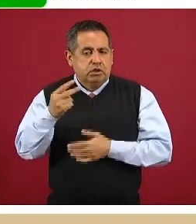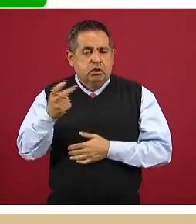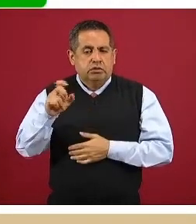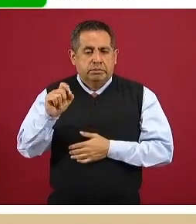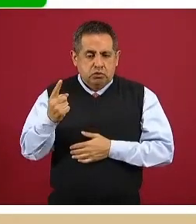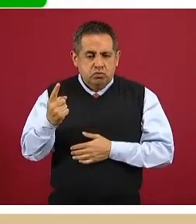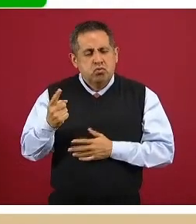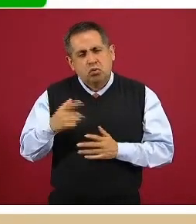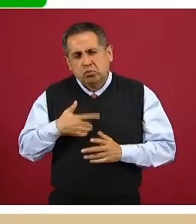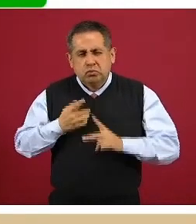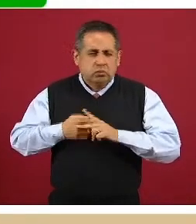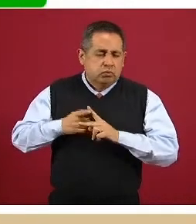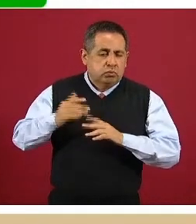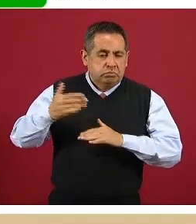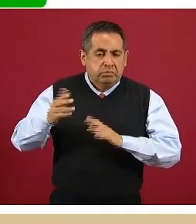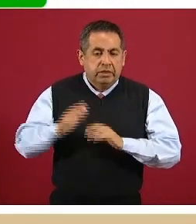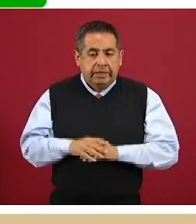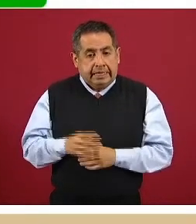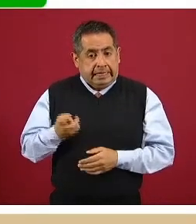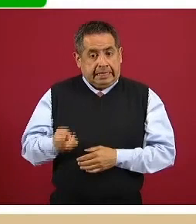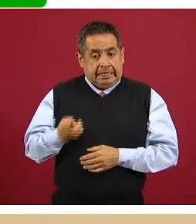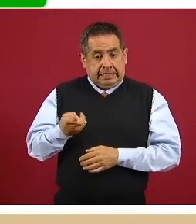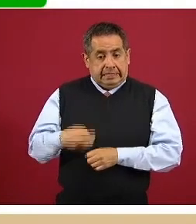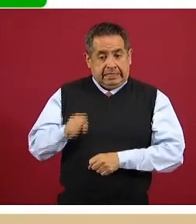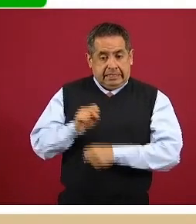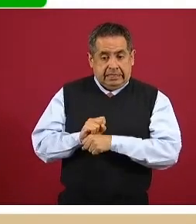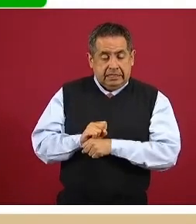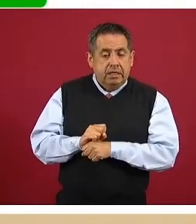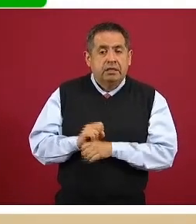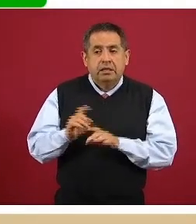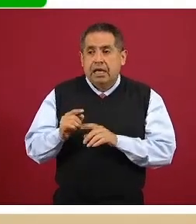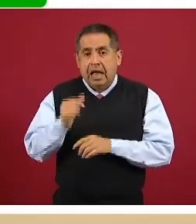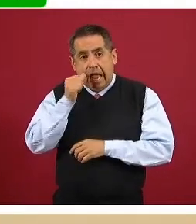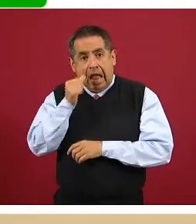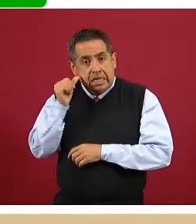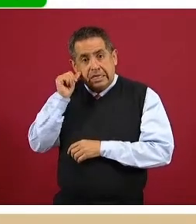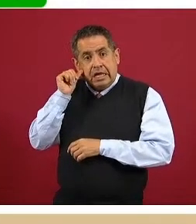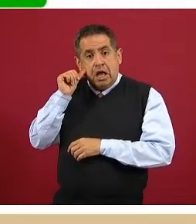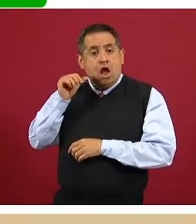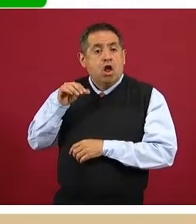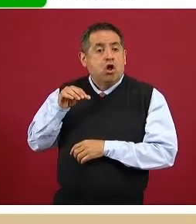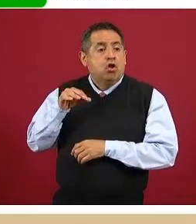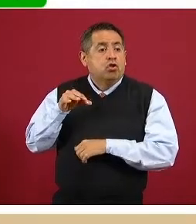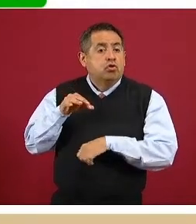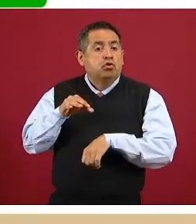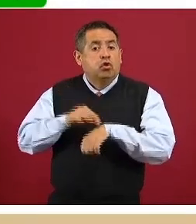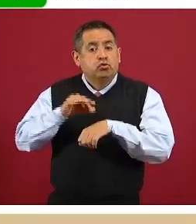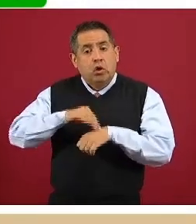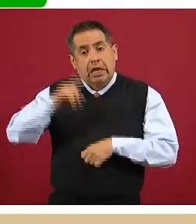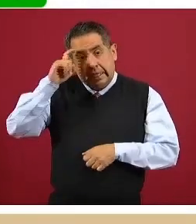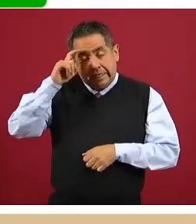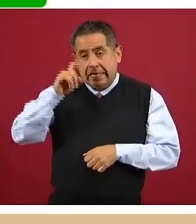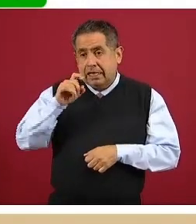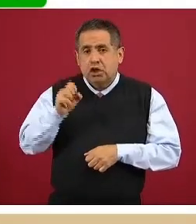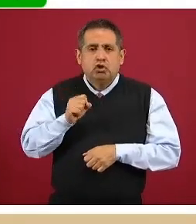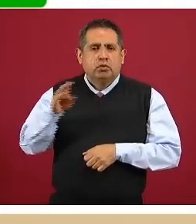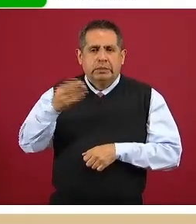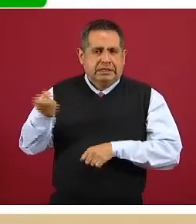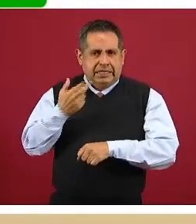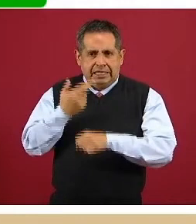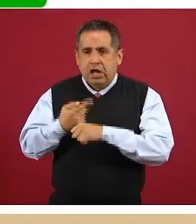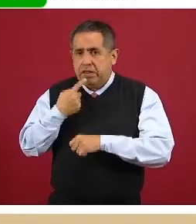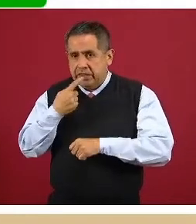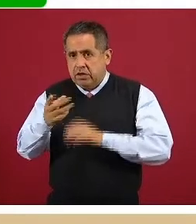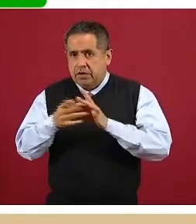703,221, y vemos que para esta semana, ya lo presentaba el día de ayer el doctor López-Gatell, su secretario de